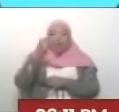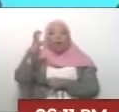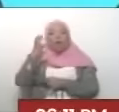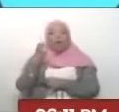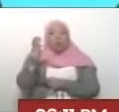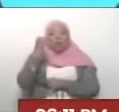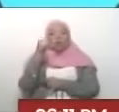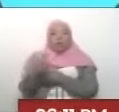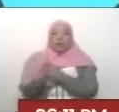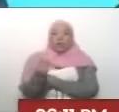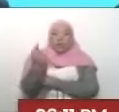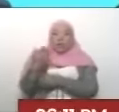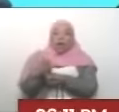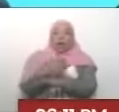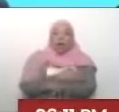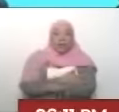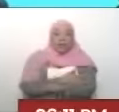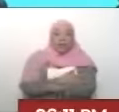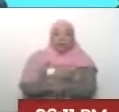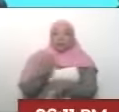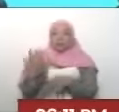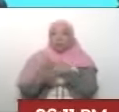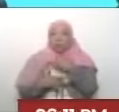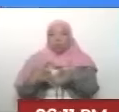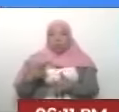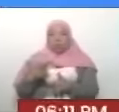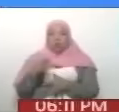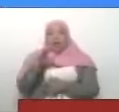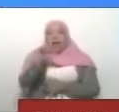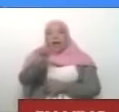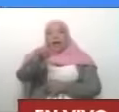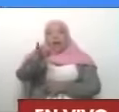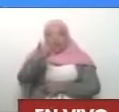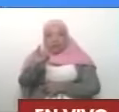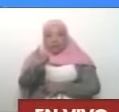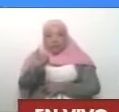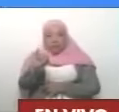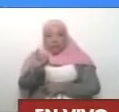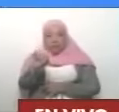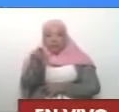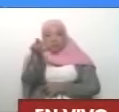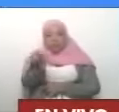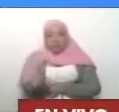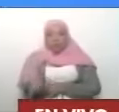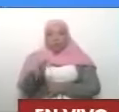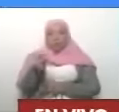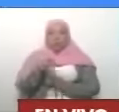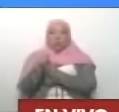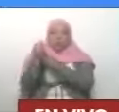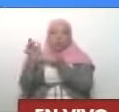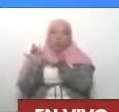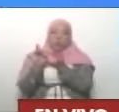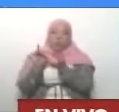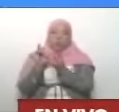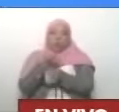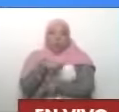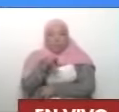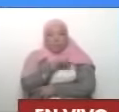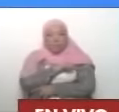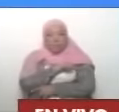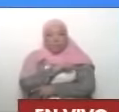a la traición de la Cuarta República. No es cualquier cosa. Como decía Ali Primera, ¿no? La oligarquía es heredera directa del